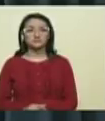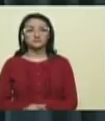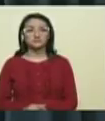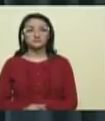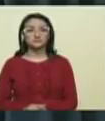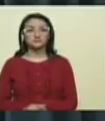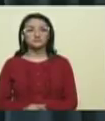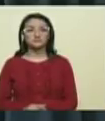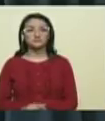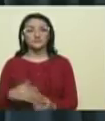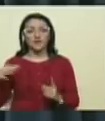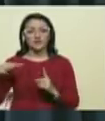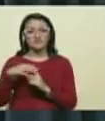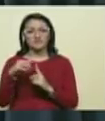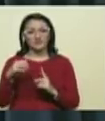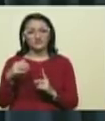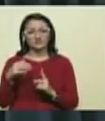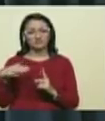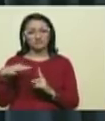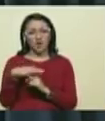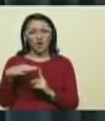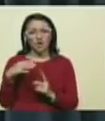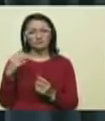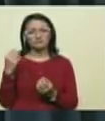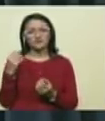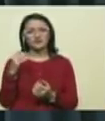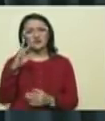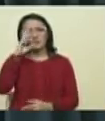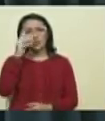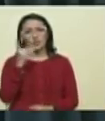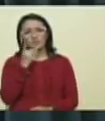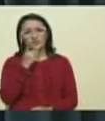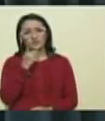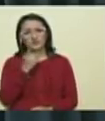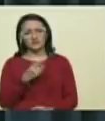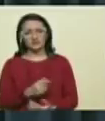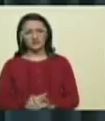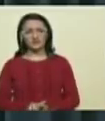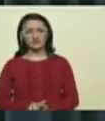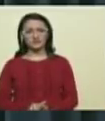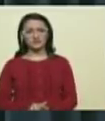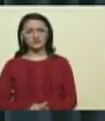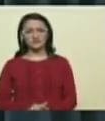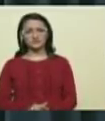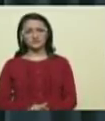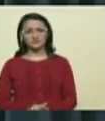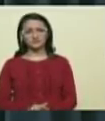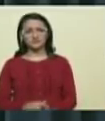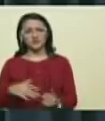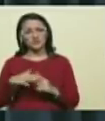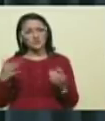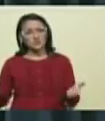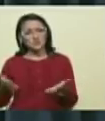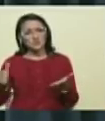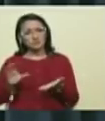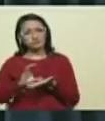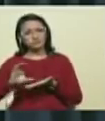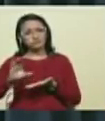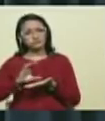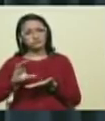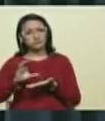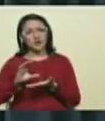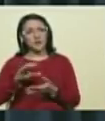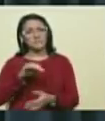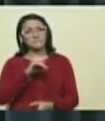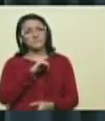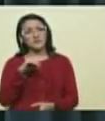ocurrió la invasión a República Dominicana, que además fue una invasión promovida y financiada por una compañía